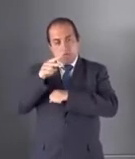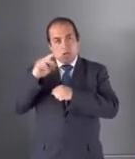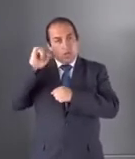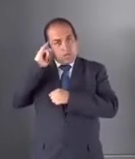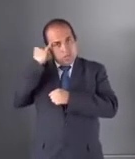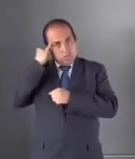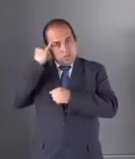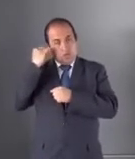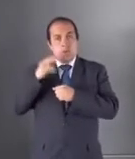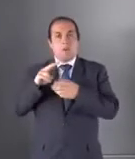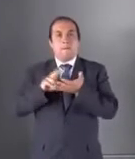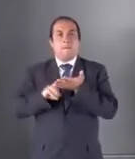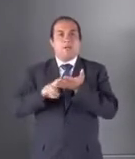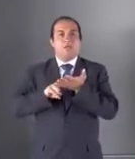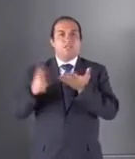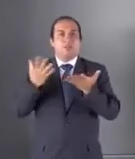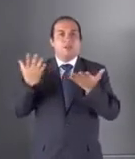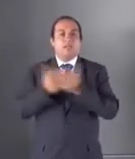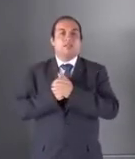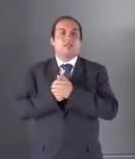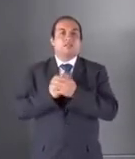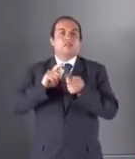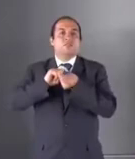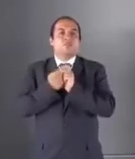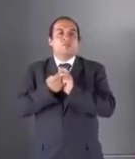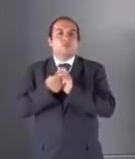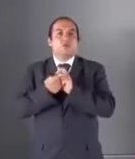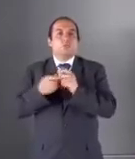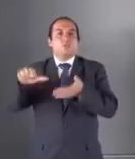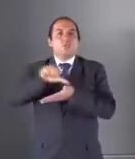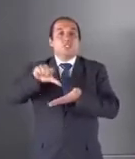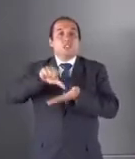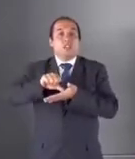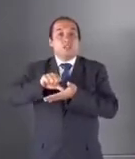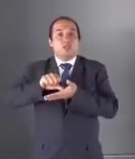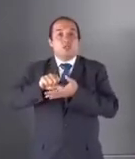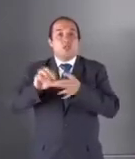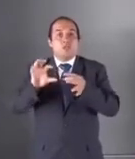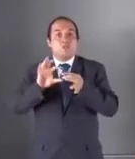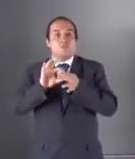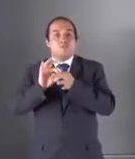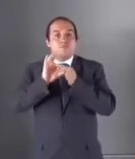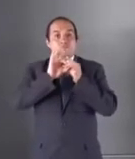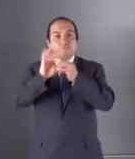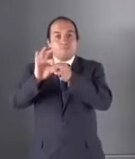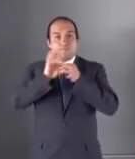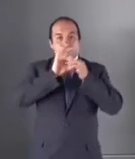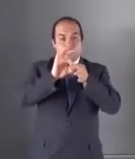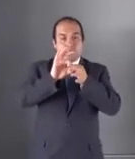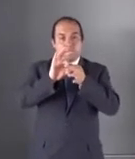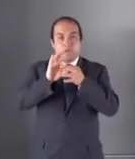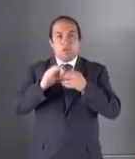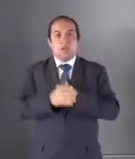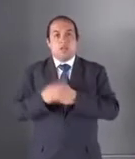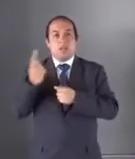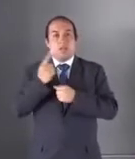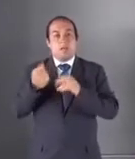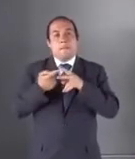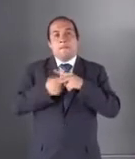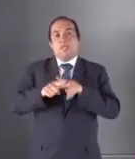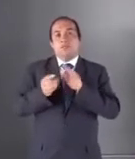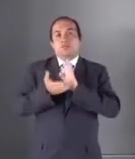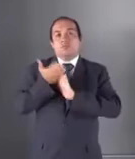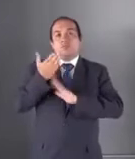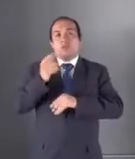un centro de transferencia modal que ya inicia su construcción dentro de poco, y